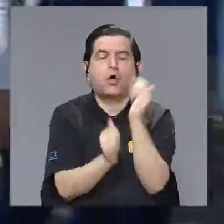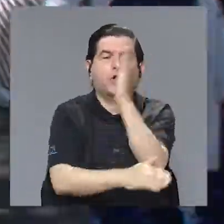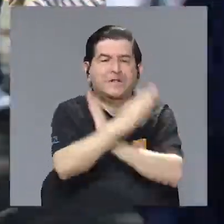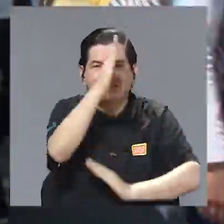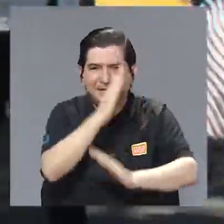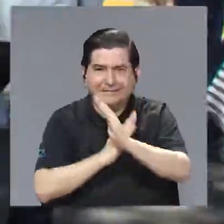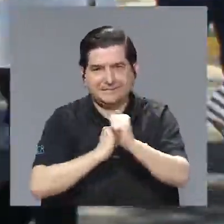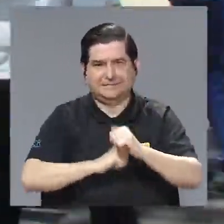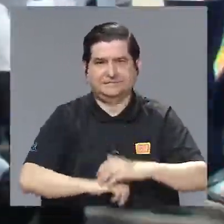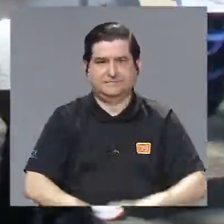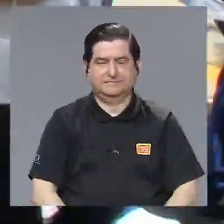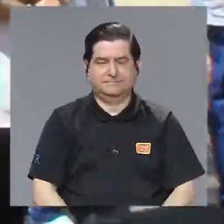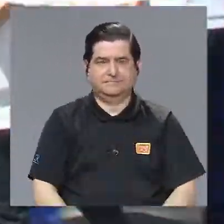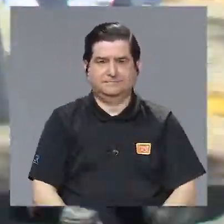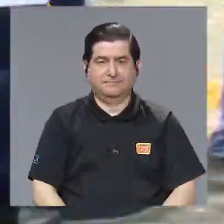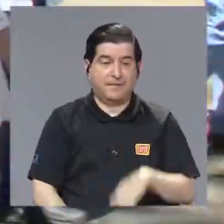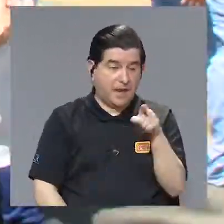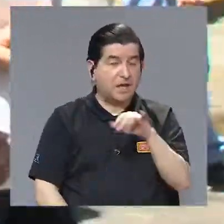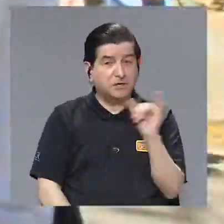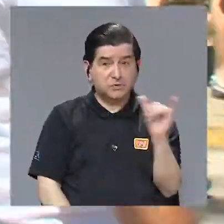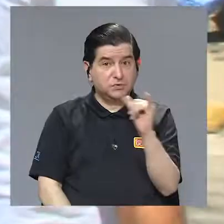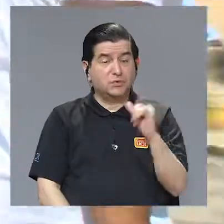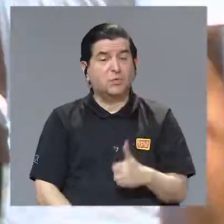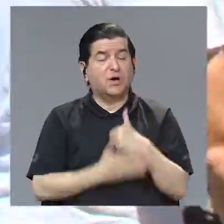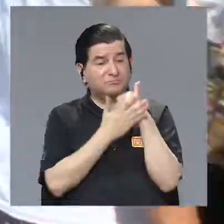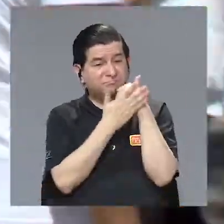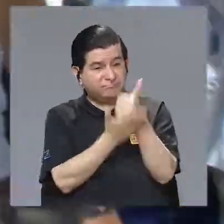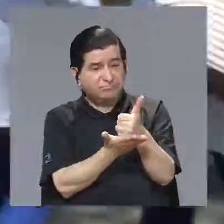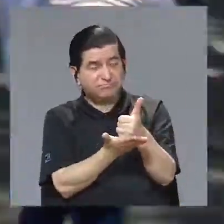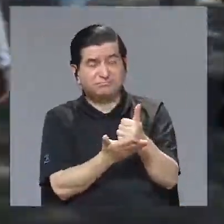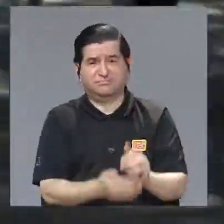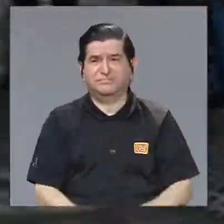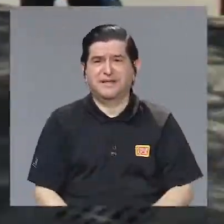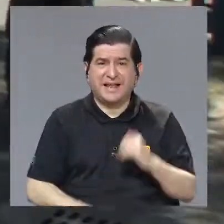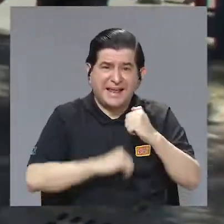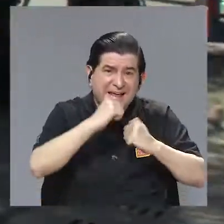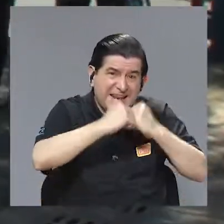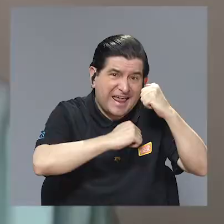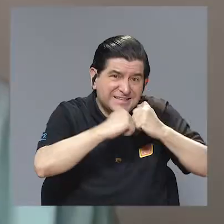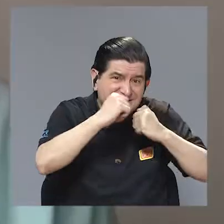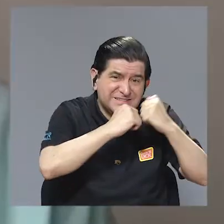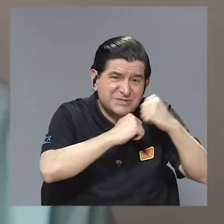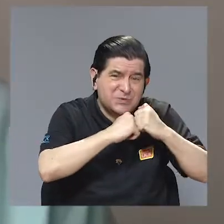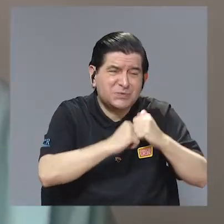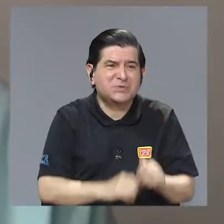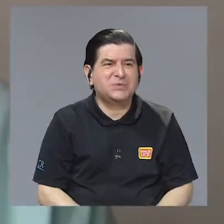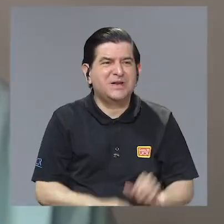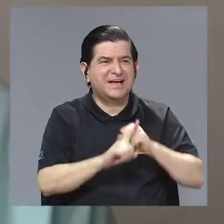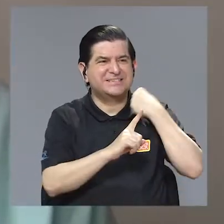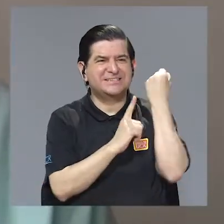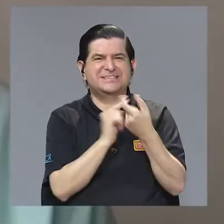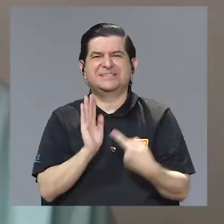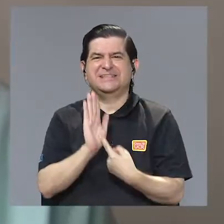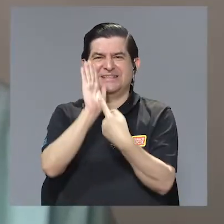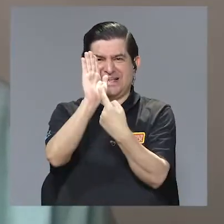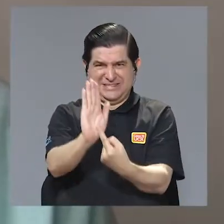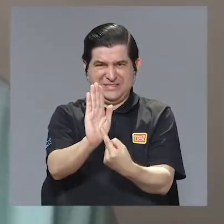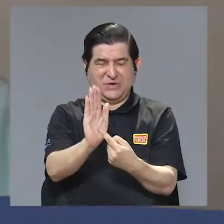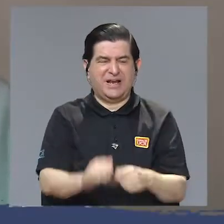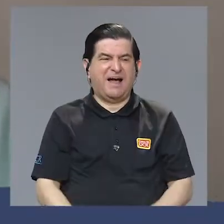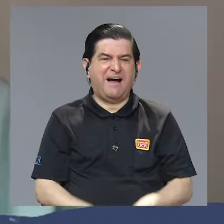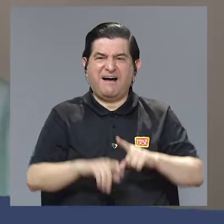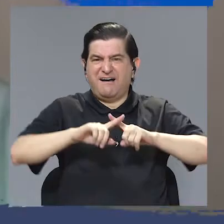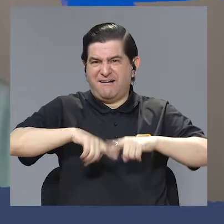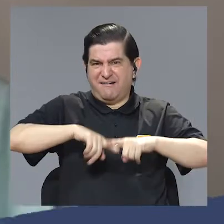de discapacidad, por ejemplo. Entonces eso también contribuye a que estructuralmente haya ciertas situaciones